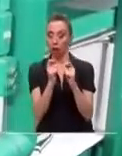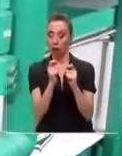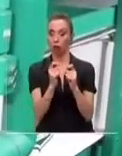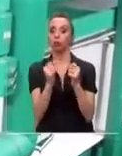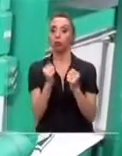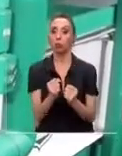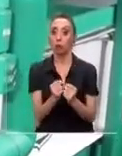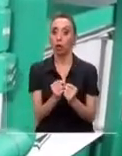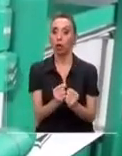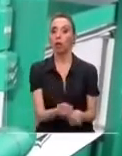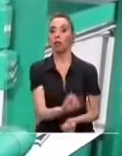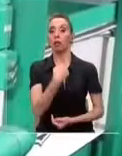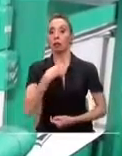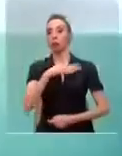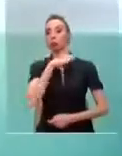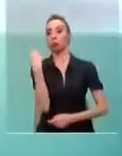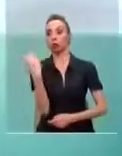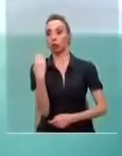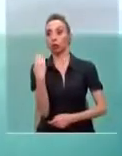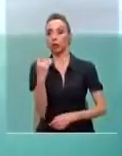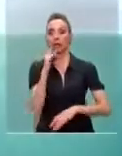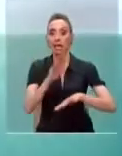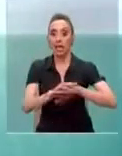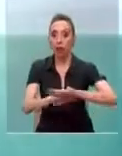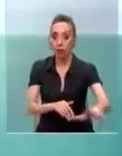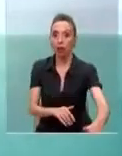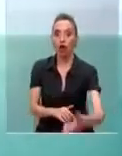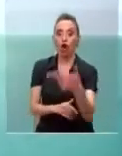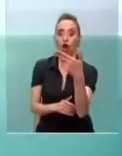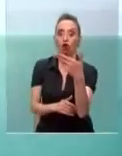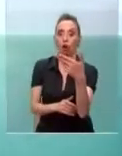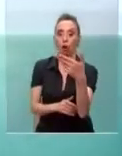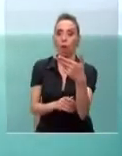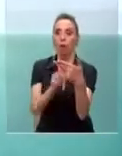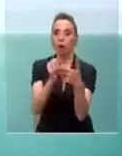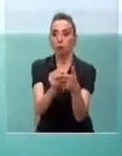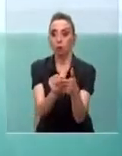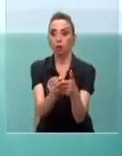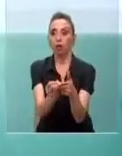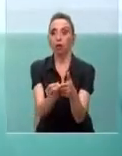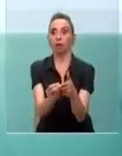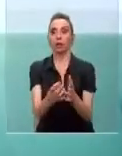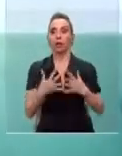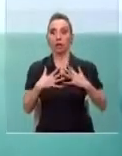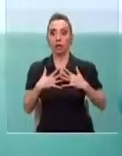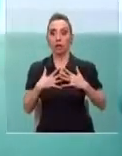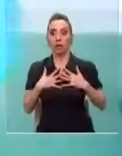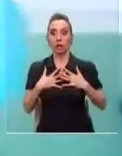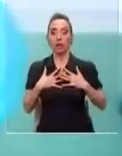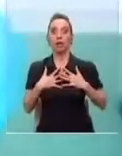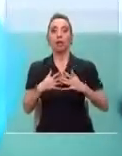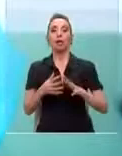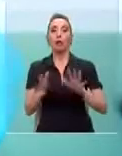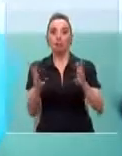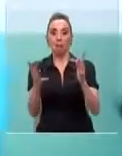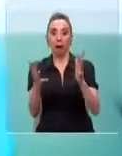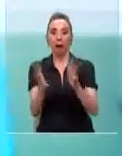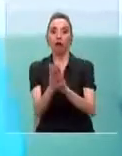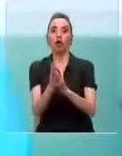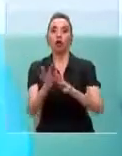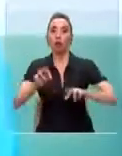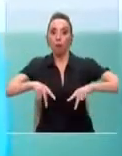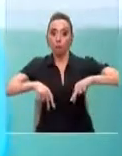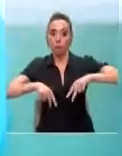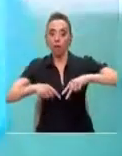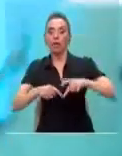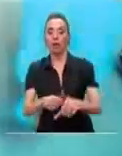tener incluso consecuencias fatales. Y puede sufrir diferentes daños, tanto en sus extremidades por estar utilizando